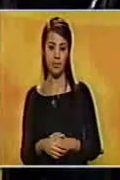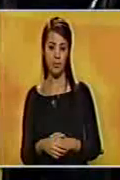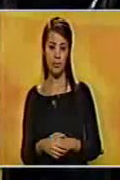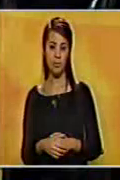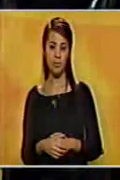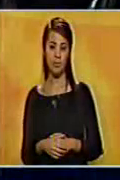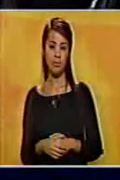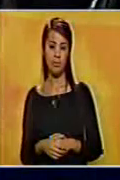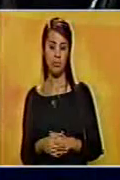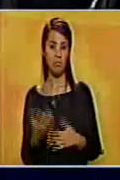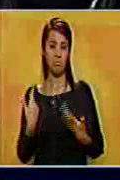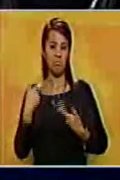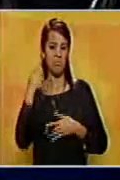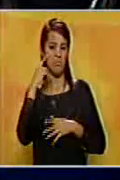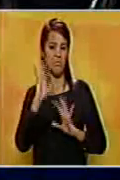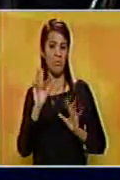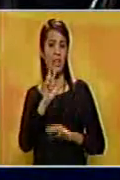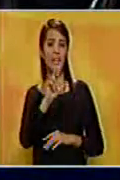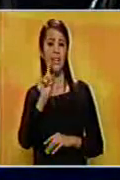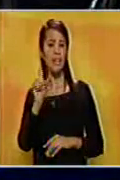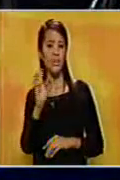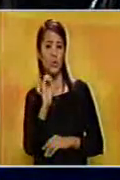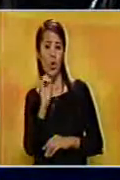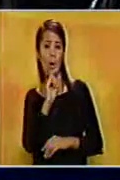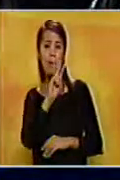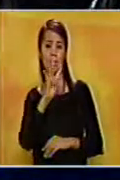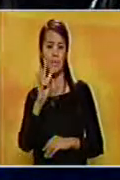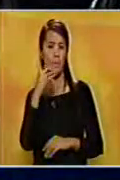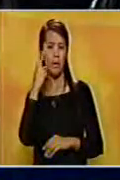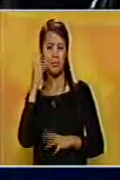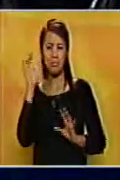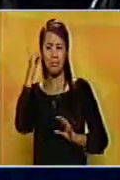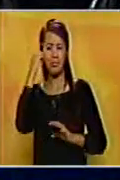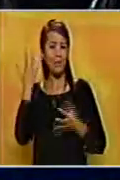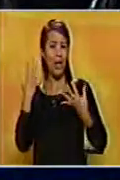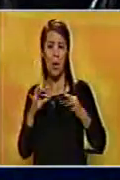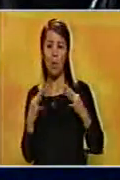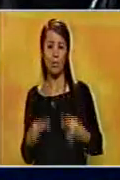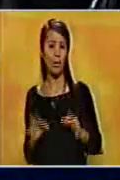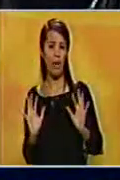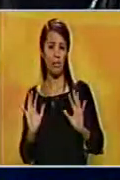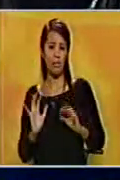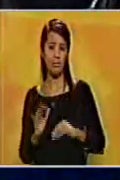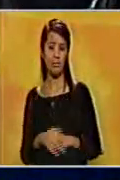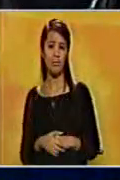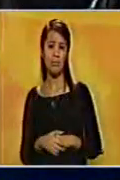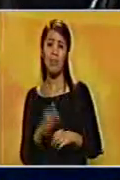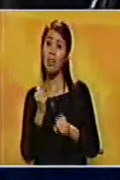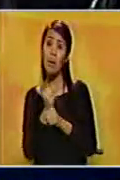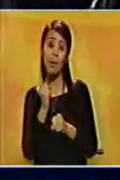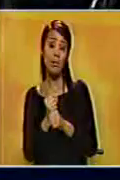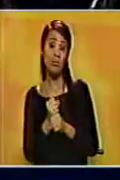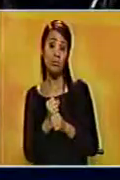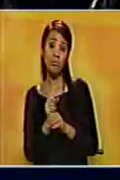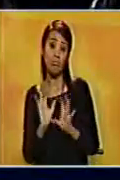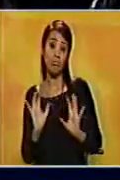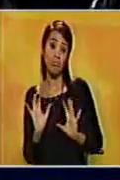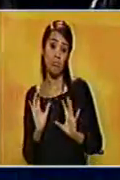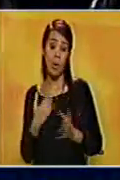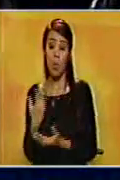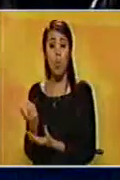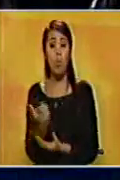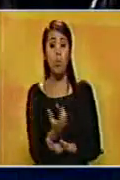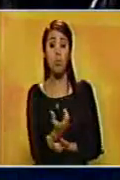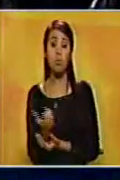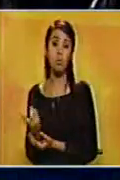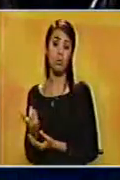Me es indiferente un 31 y un 24, es un día de servicio. El bombero es